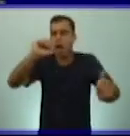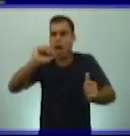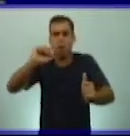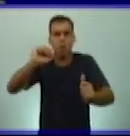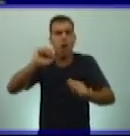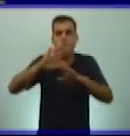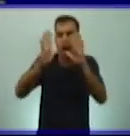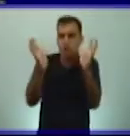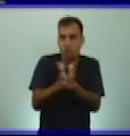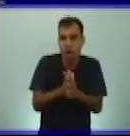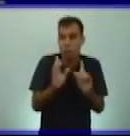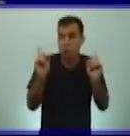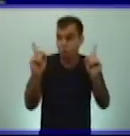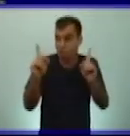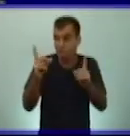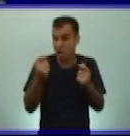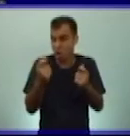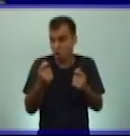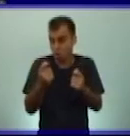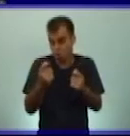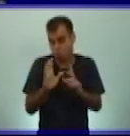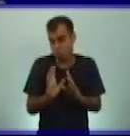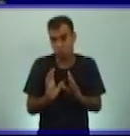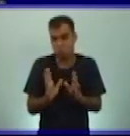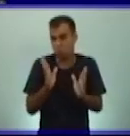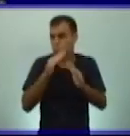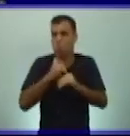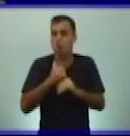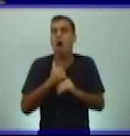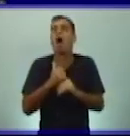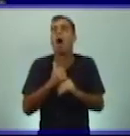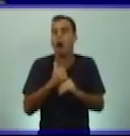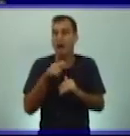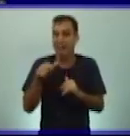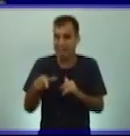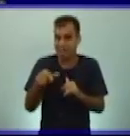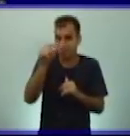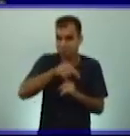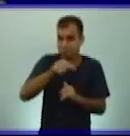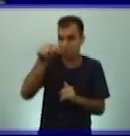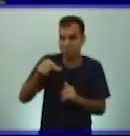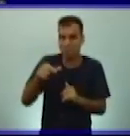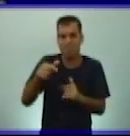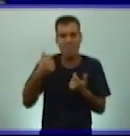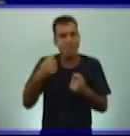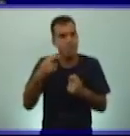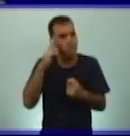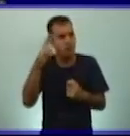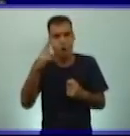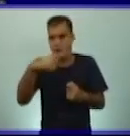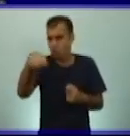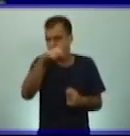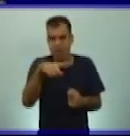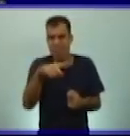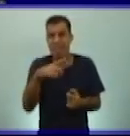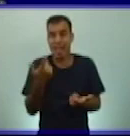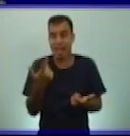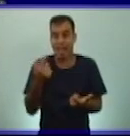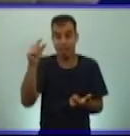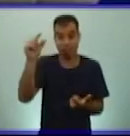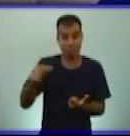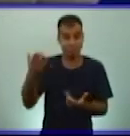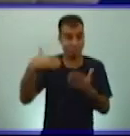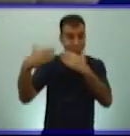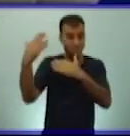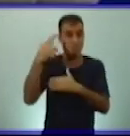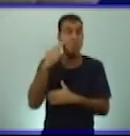y económicamente hablando. A estos teóricos de nuestro fatalismo geográfico, será bueno recordarles que el más sabio político del